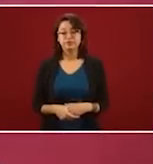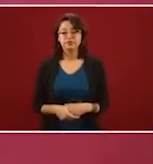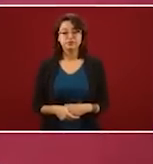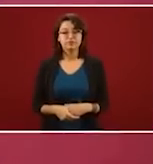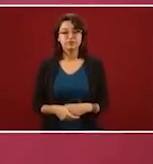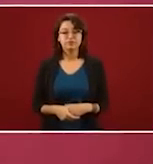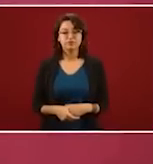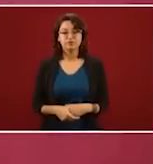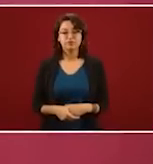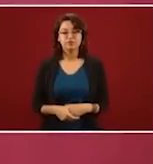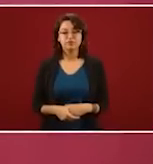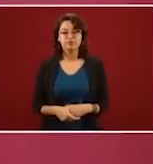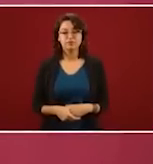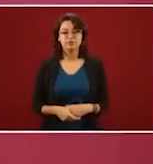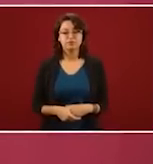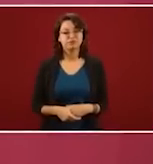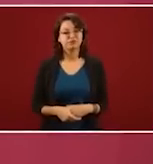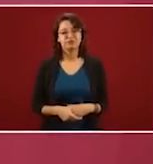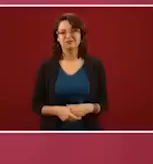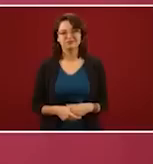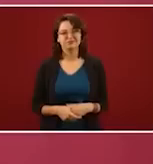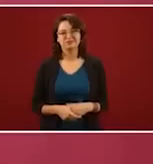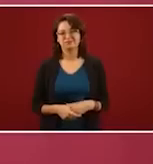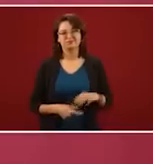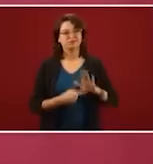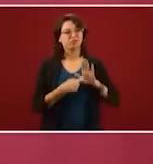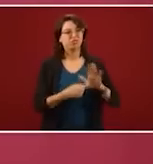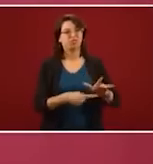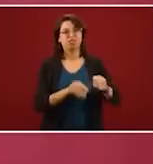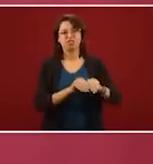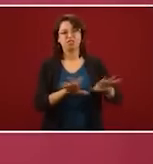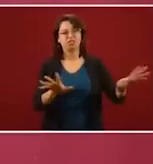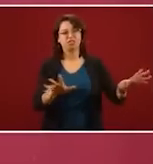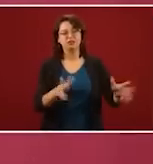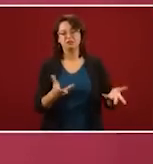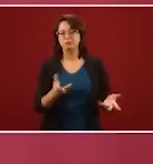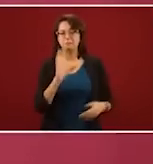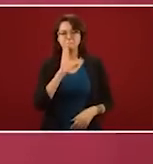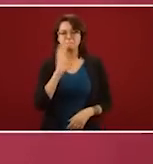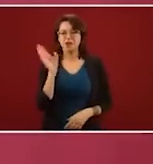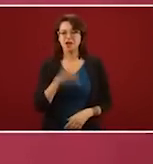Esas cosas, pues no, eso es lo mismo de ayer.